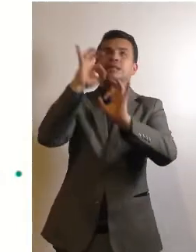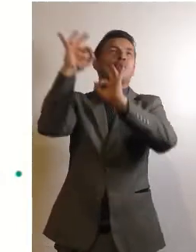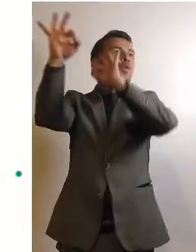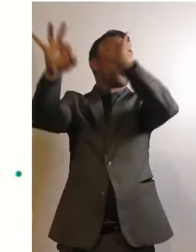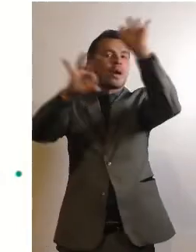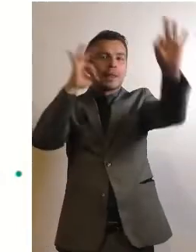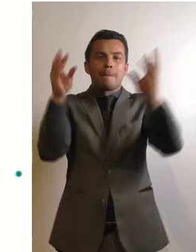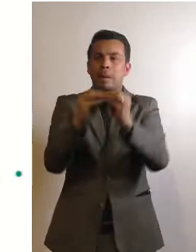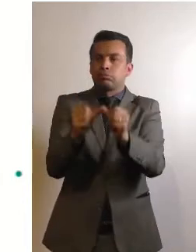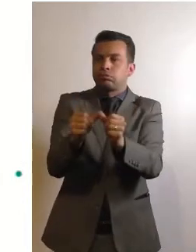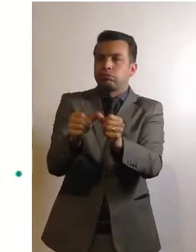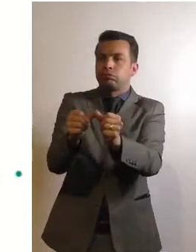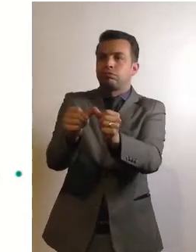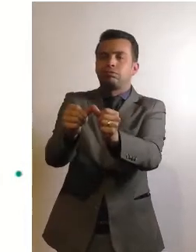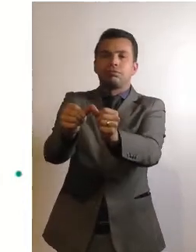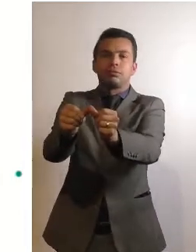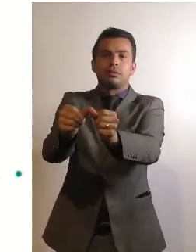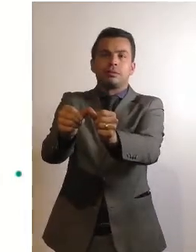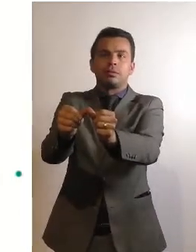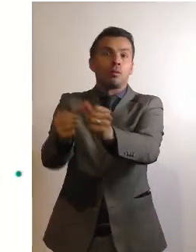los diferentes desarrollos